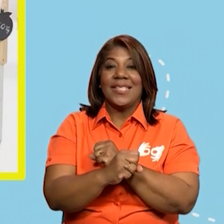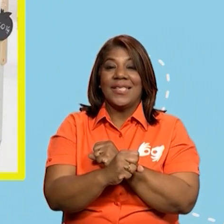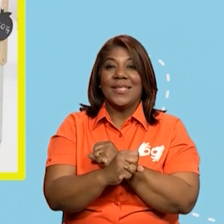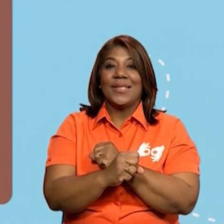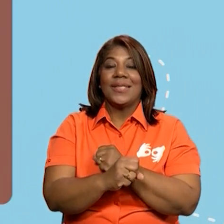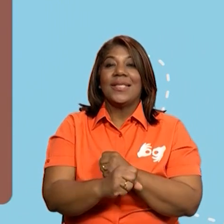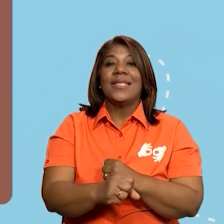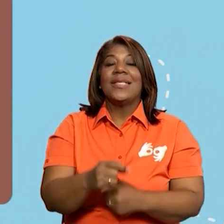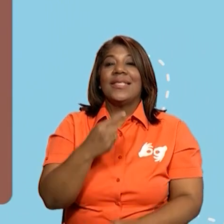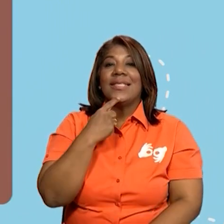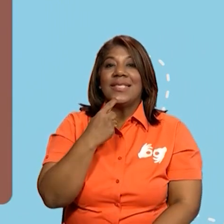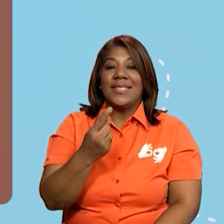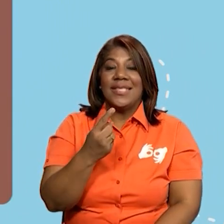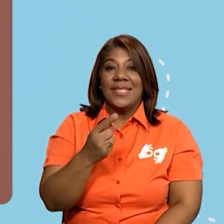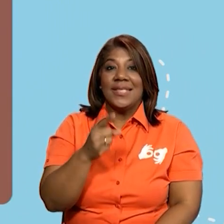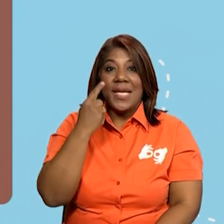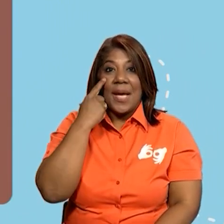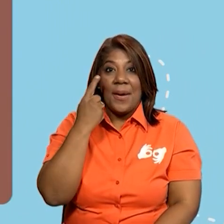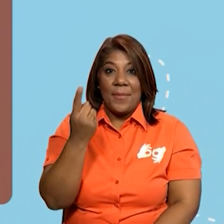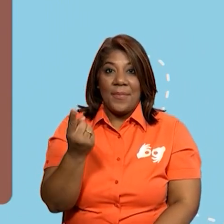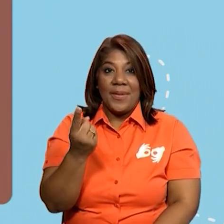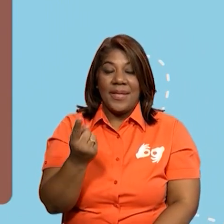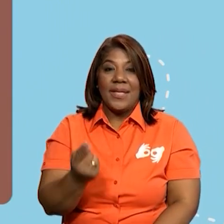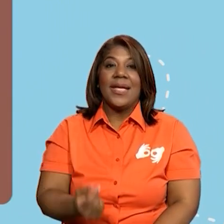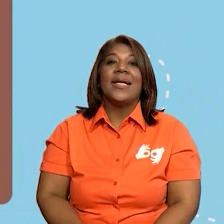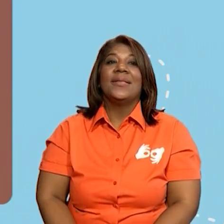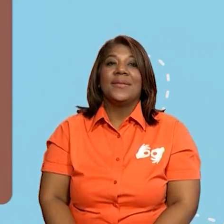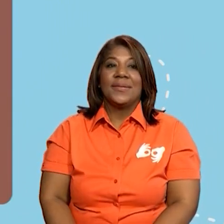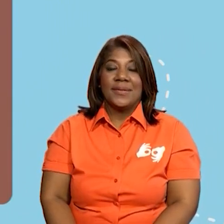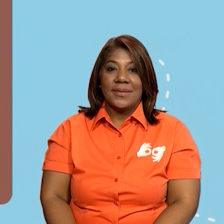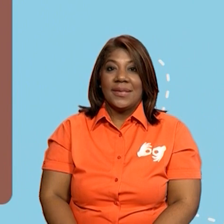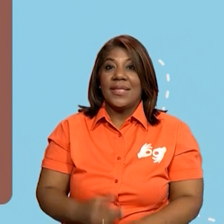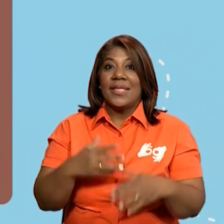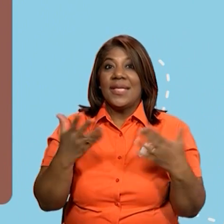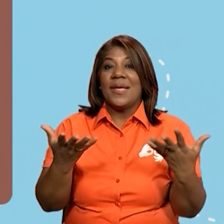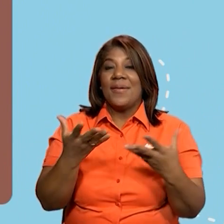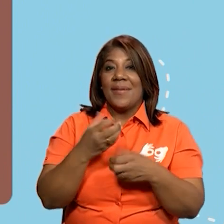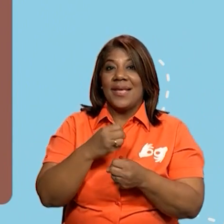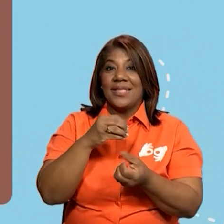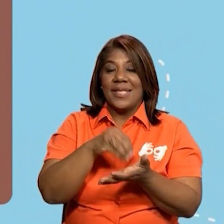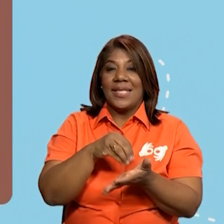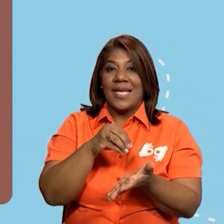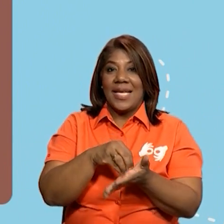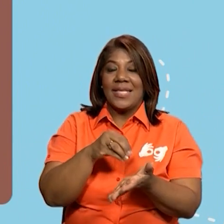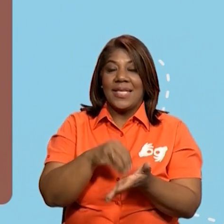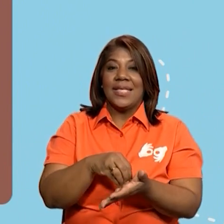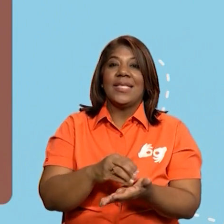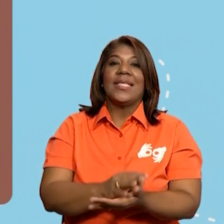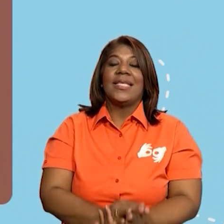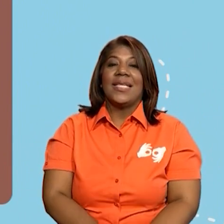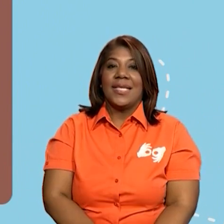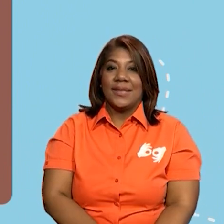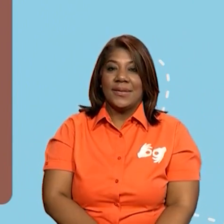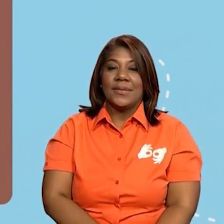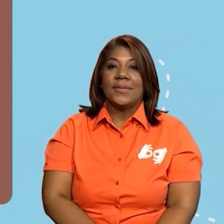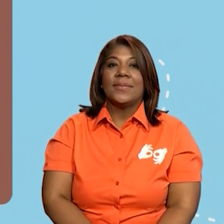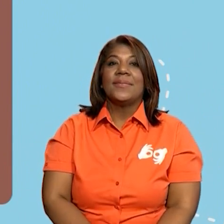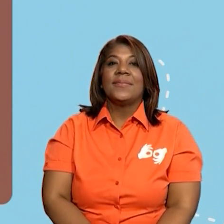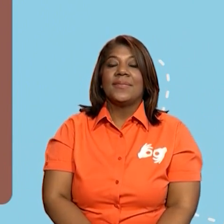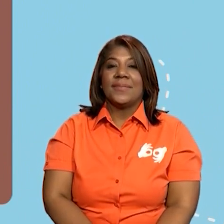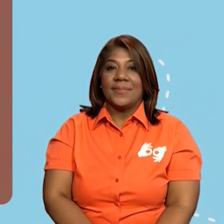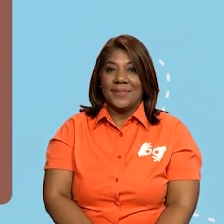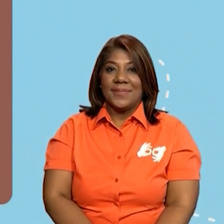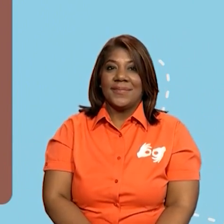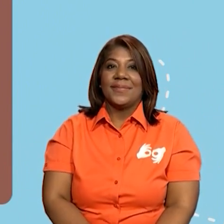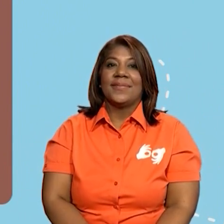a ser muy similar a la que vemos en la siguiente diapositiva. ¿Qué tendrá nuestra tiendita? Bueno, nuestra tiendita va a tener